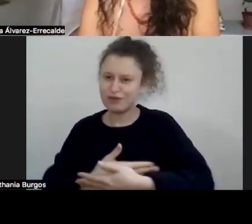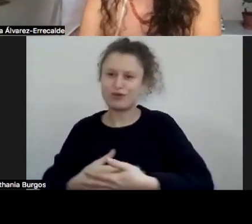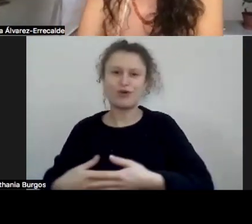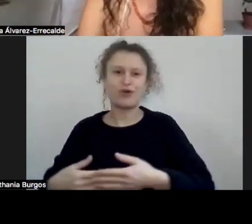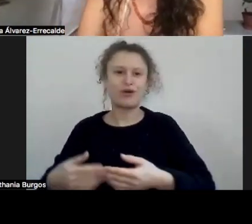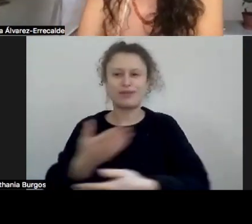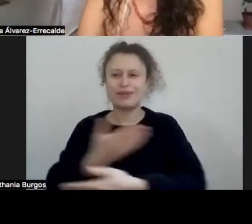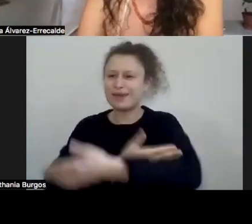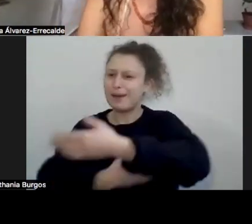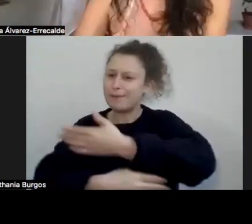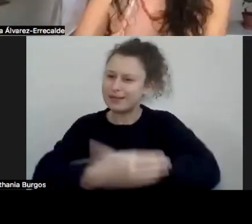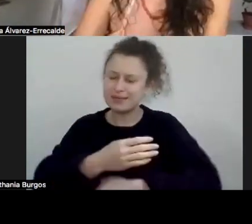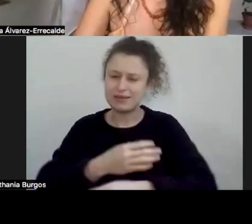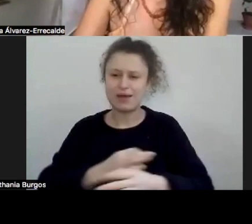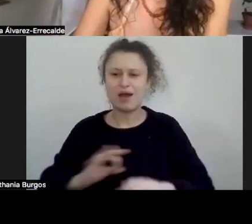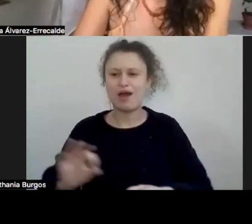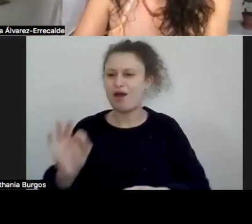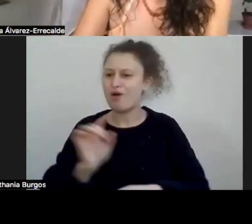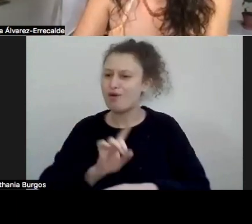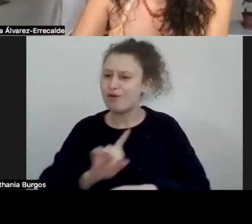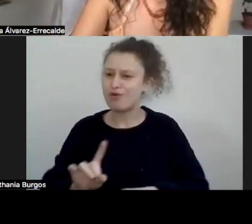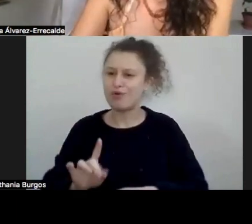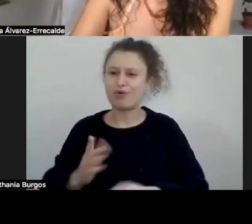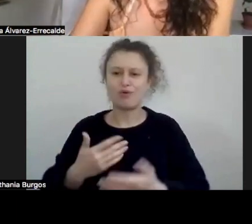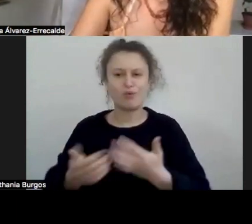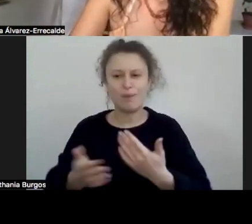también pueden ser dolorosos, ¿no?